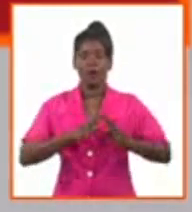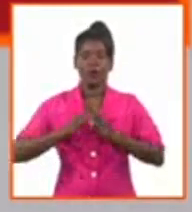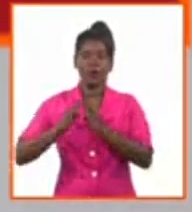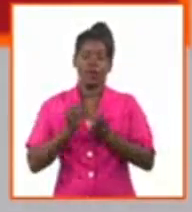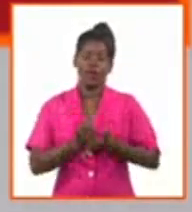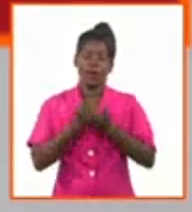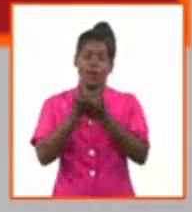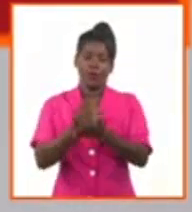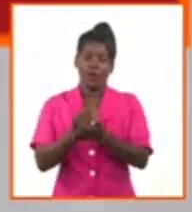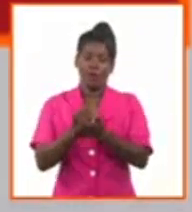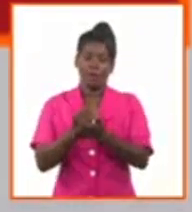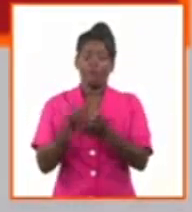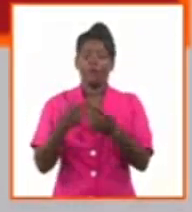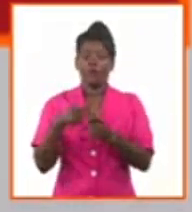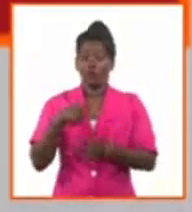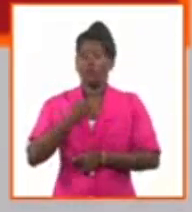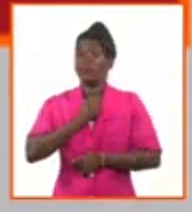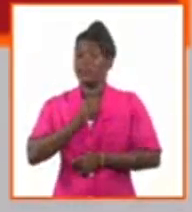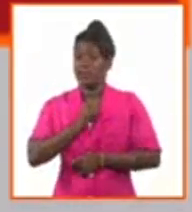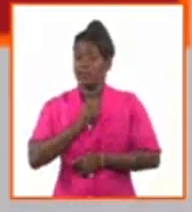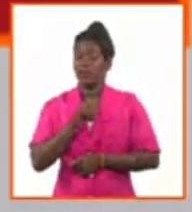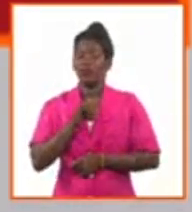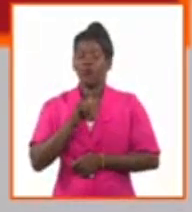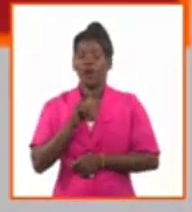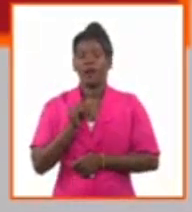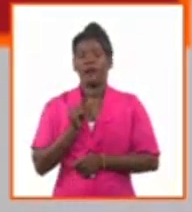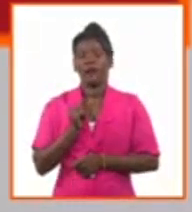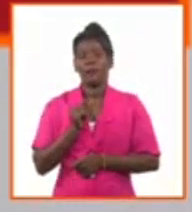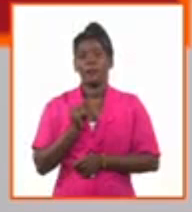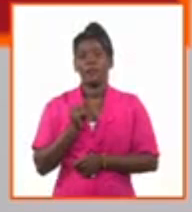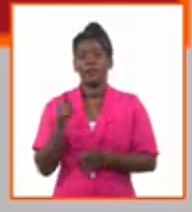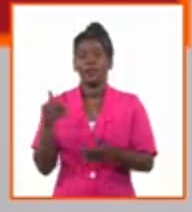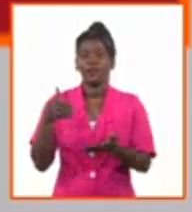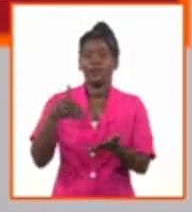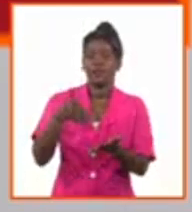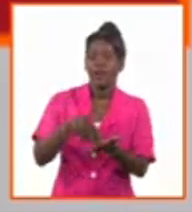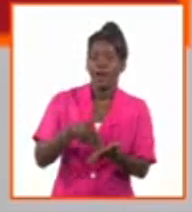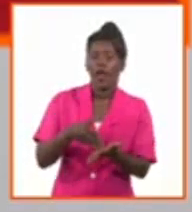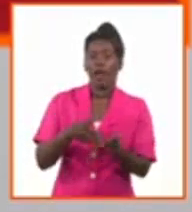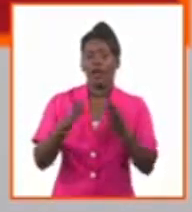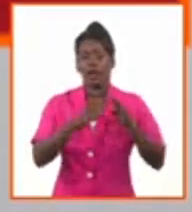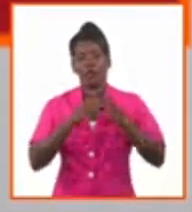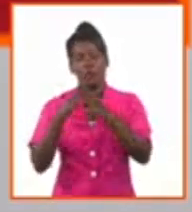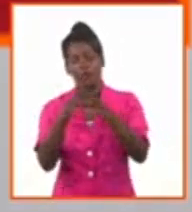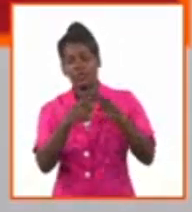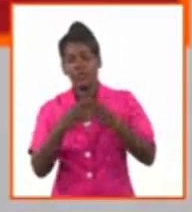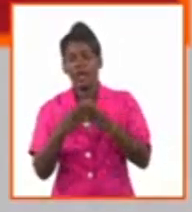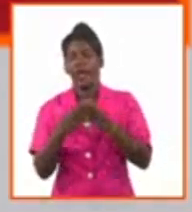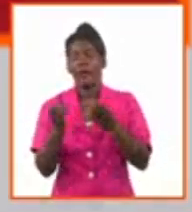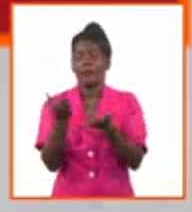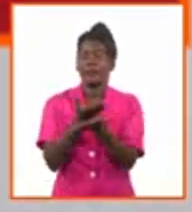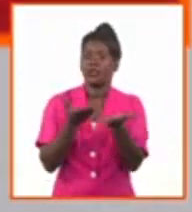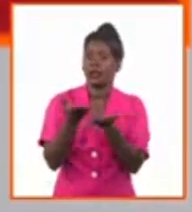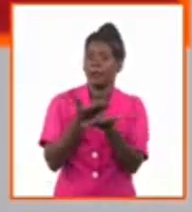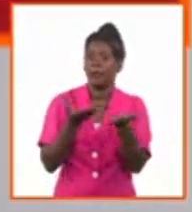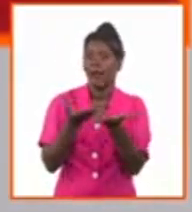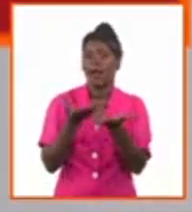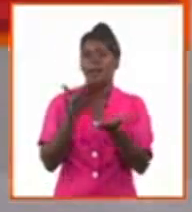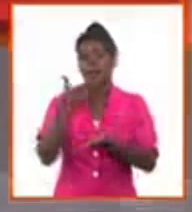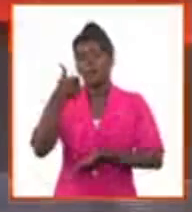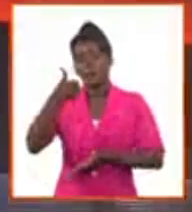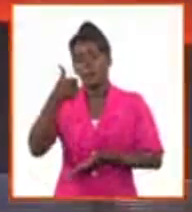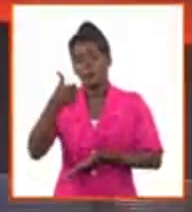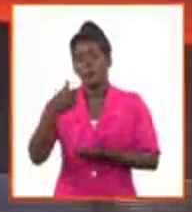nuestra organización. Queremos dirigirnos hacia, o sea, ya lo habíamos dicho, hacia una comunidad. No lo hemos decidido